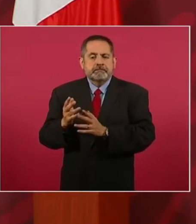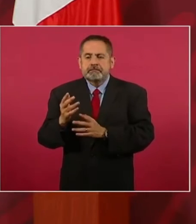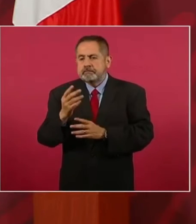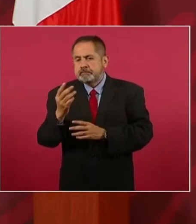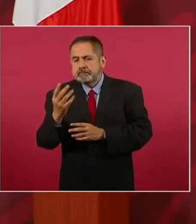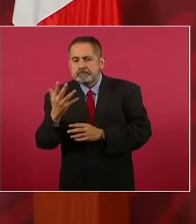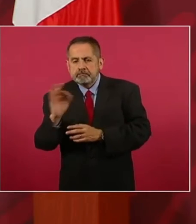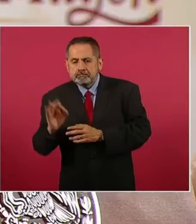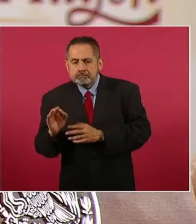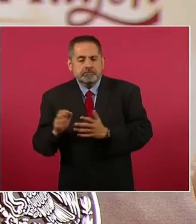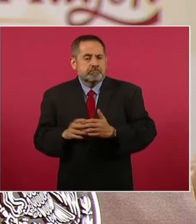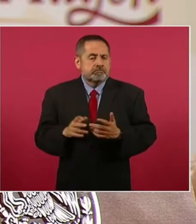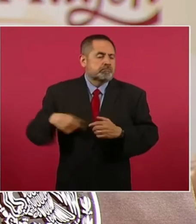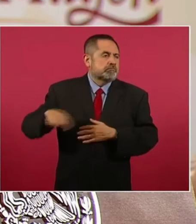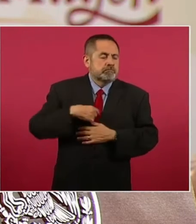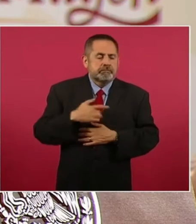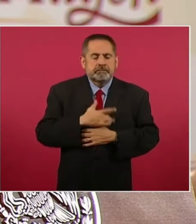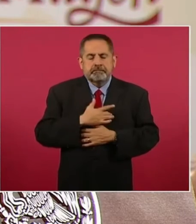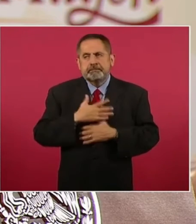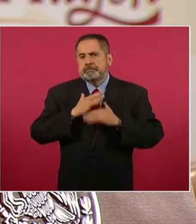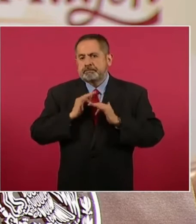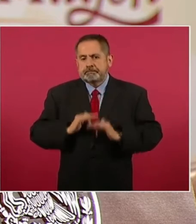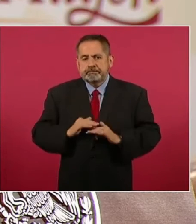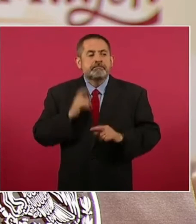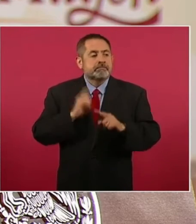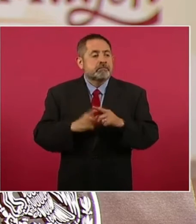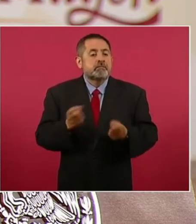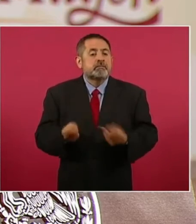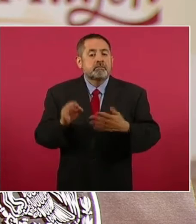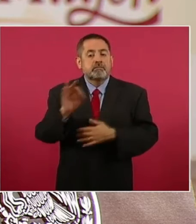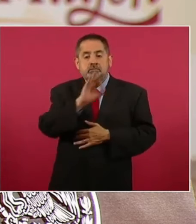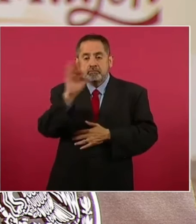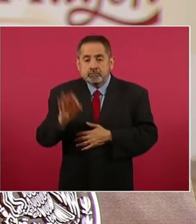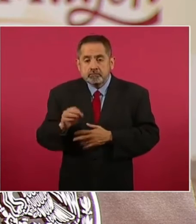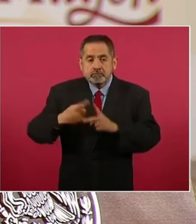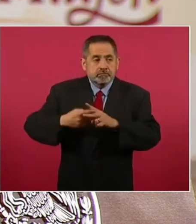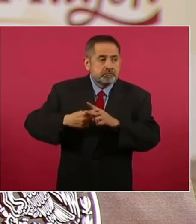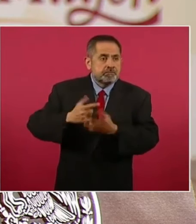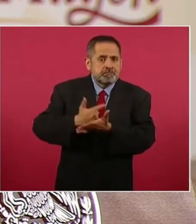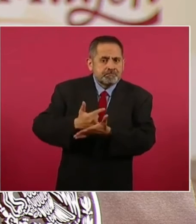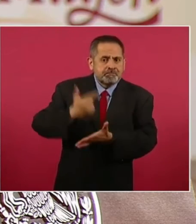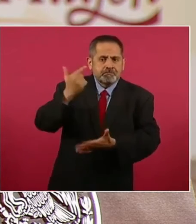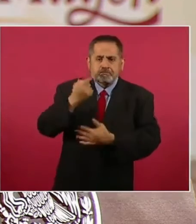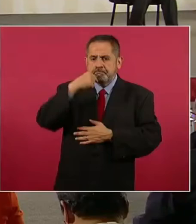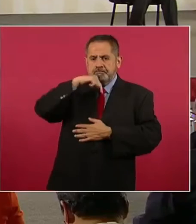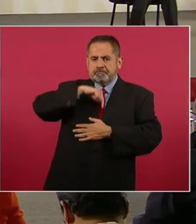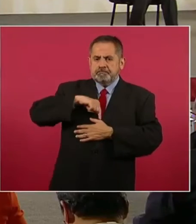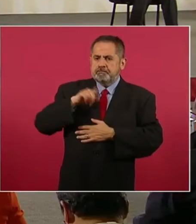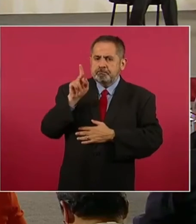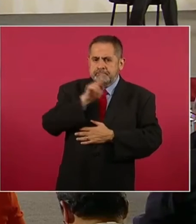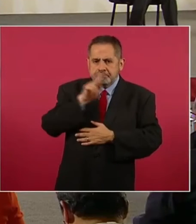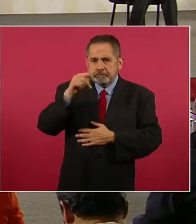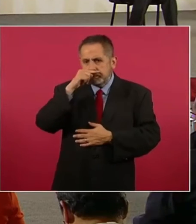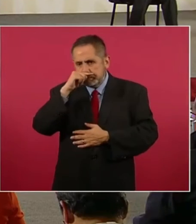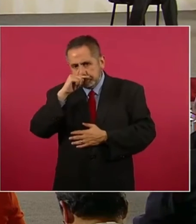cierta tranquilidad en el sentido de que la proporción, el porcentaje de personas intubadas es